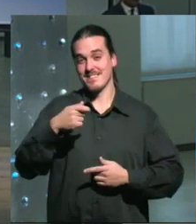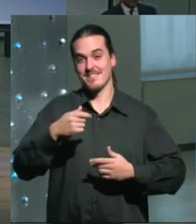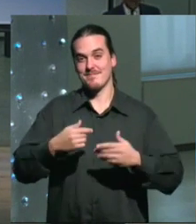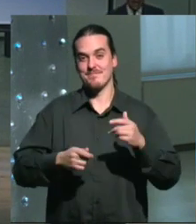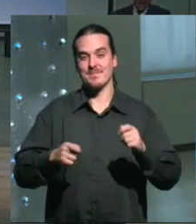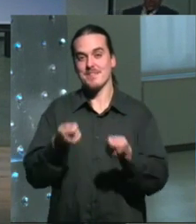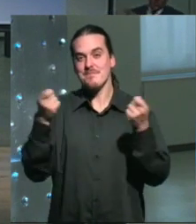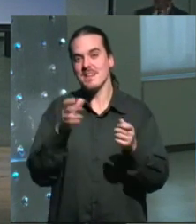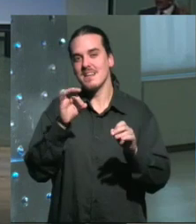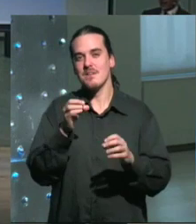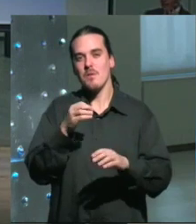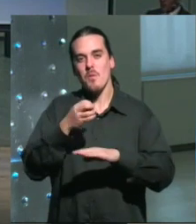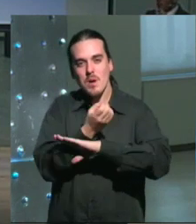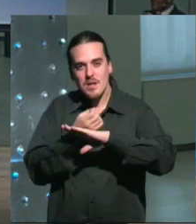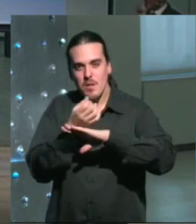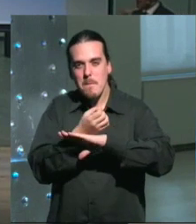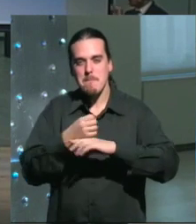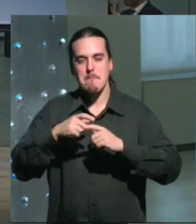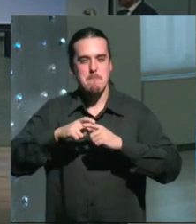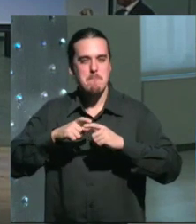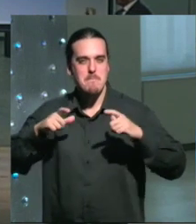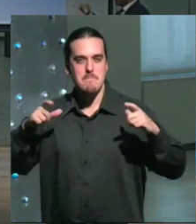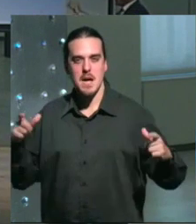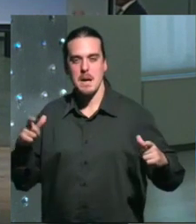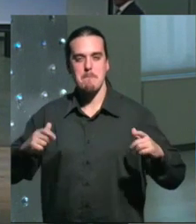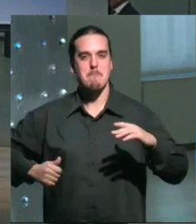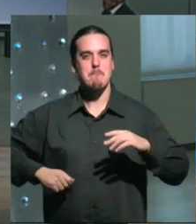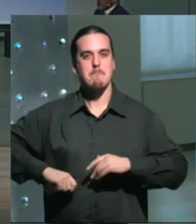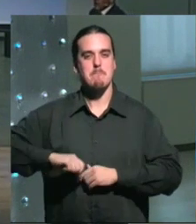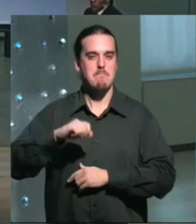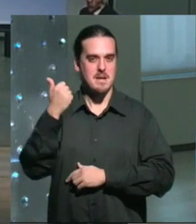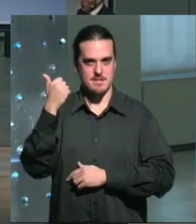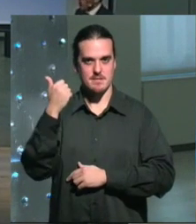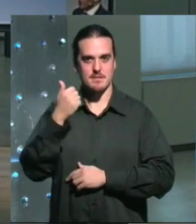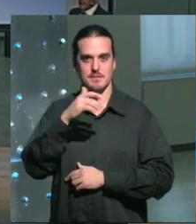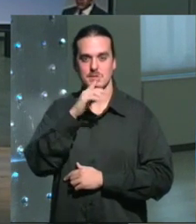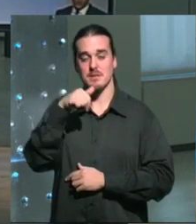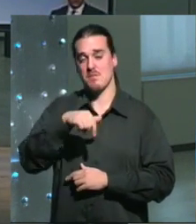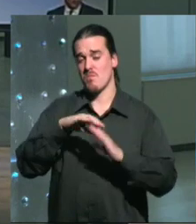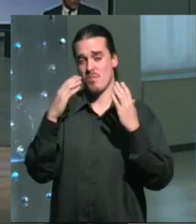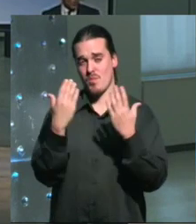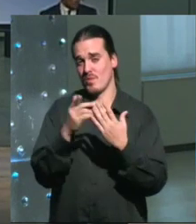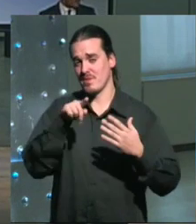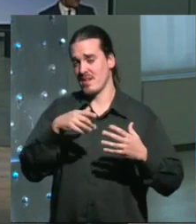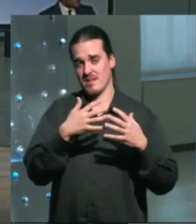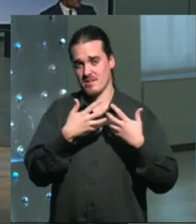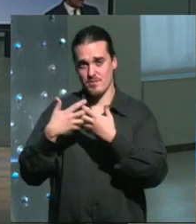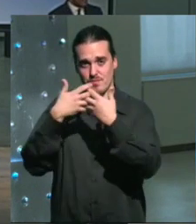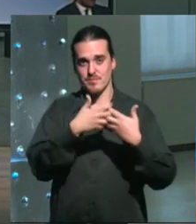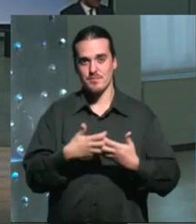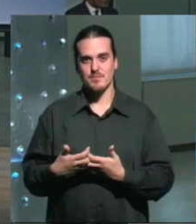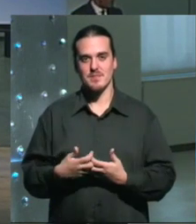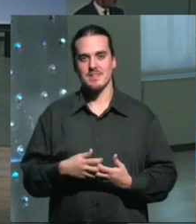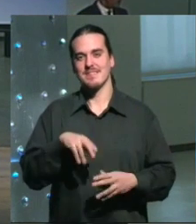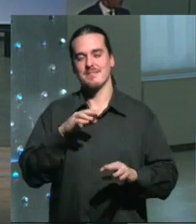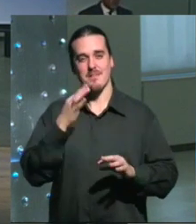datos en la historia, la mayor base de datos públicos en la historia, probablemente del mundo, desde luego de Estados Unidos. Un verdadero CRM